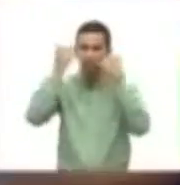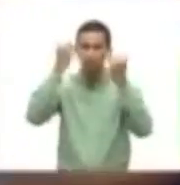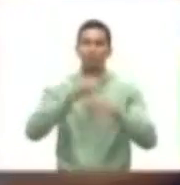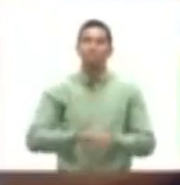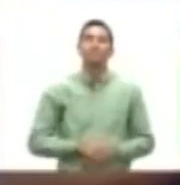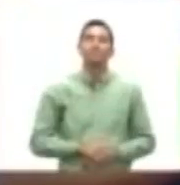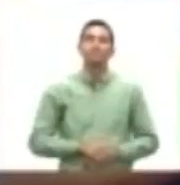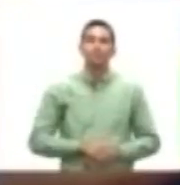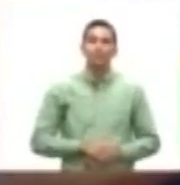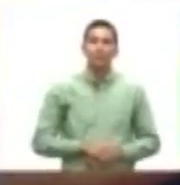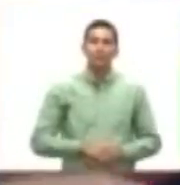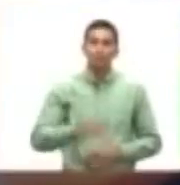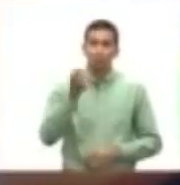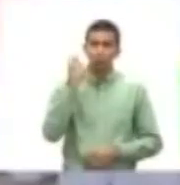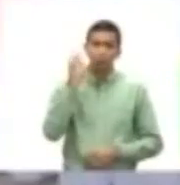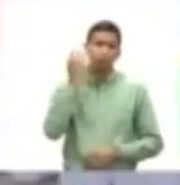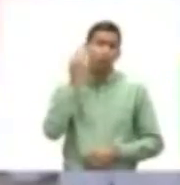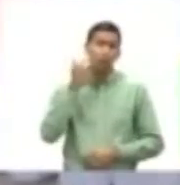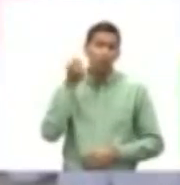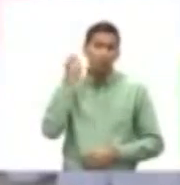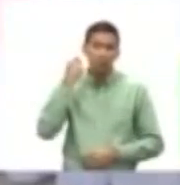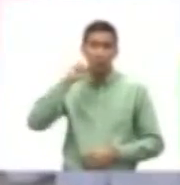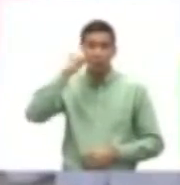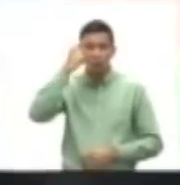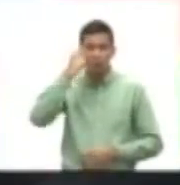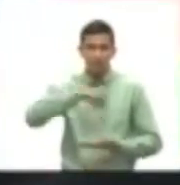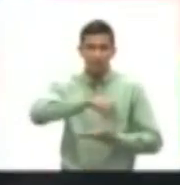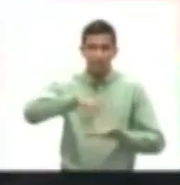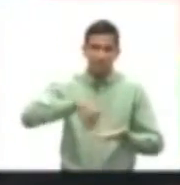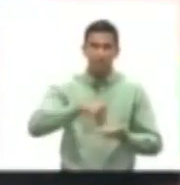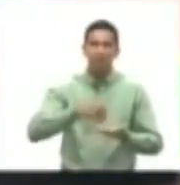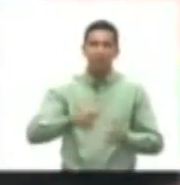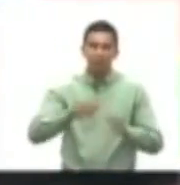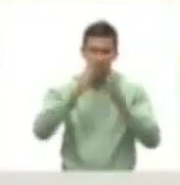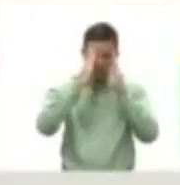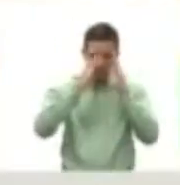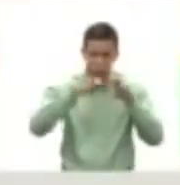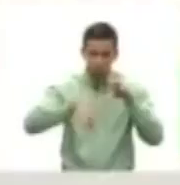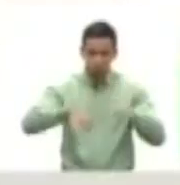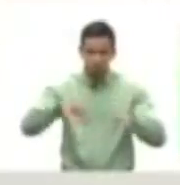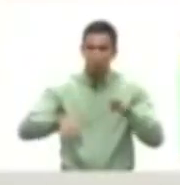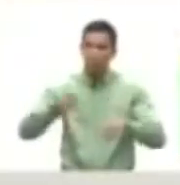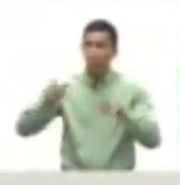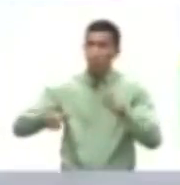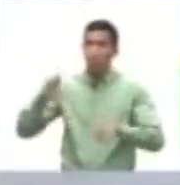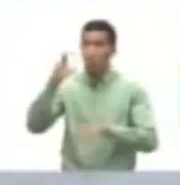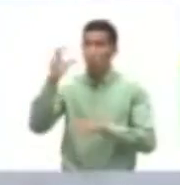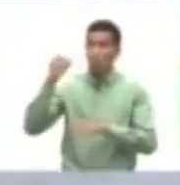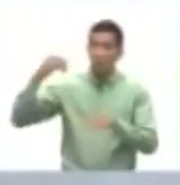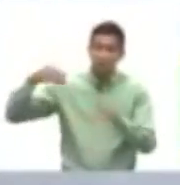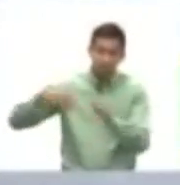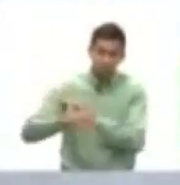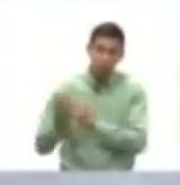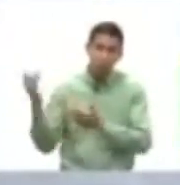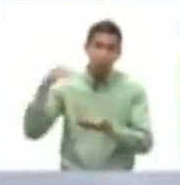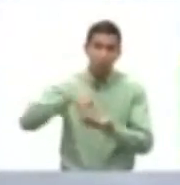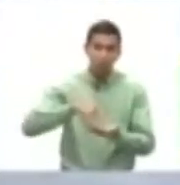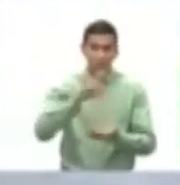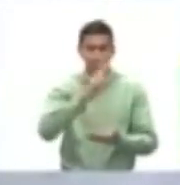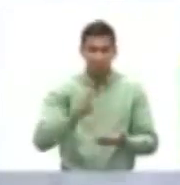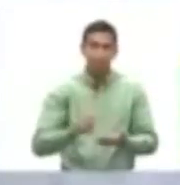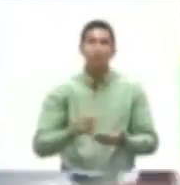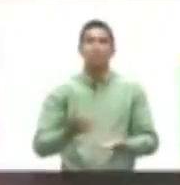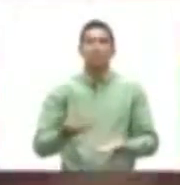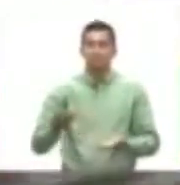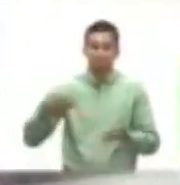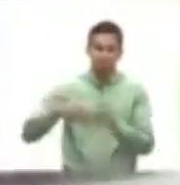Cruz. En días pasados, la gobernación inauguró un centro de atención integral para los colombianos retornados, en los que se busca dar formación y